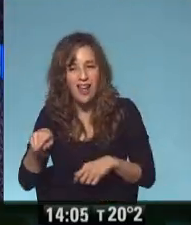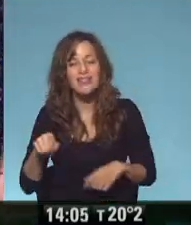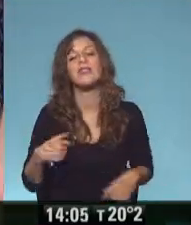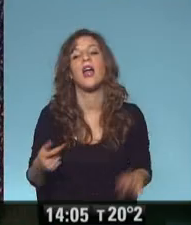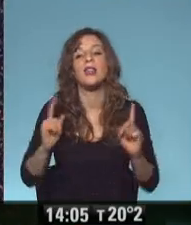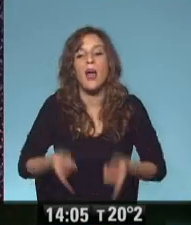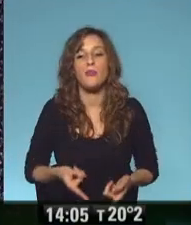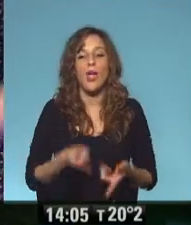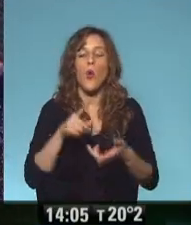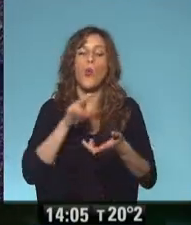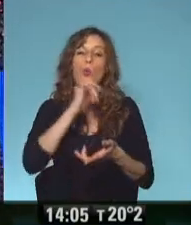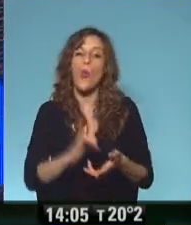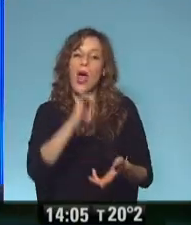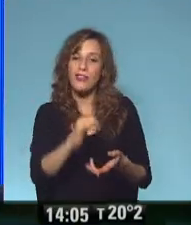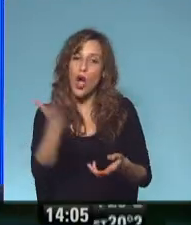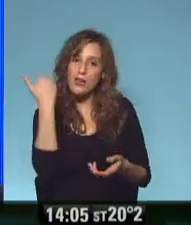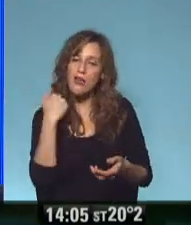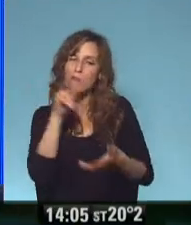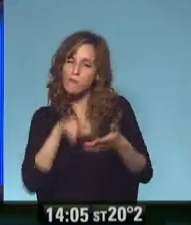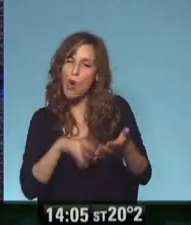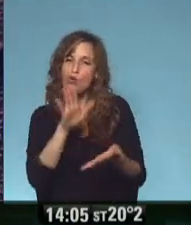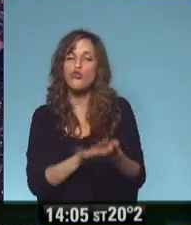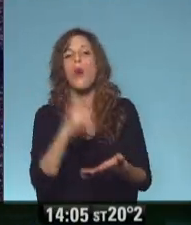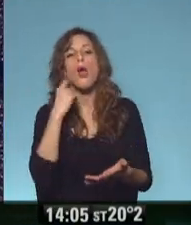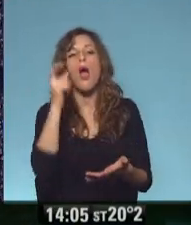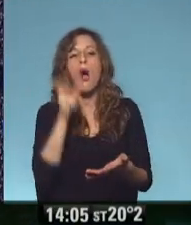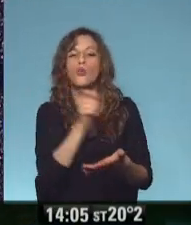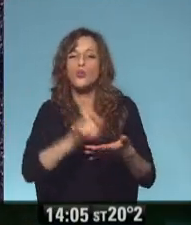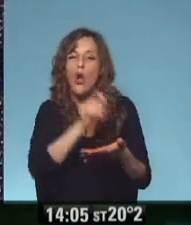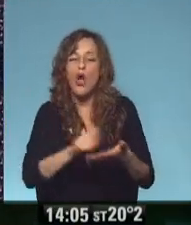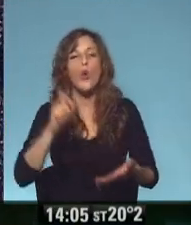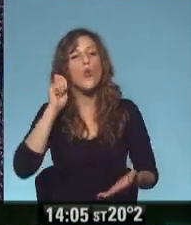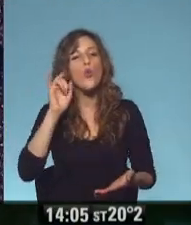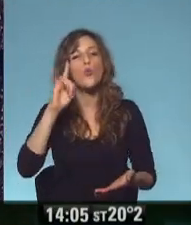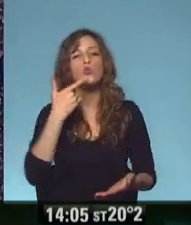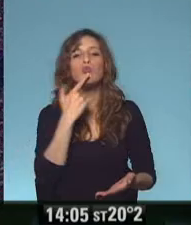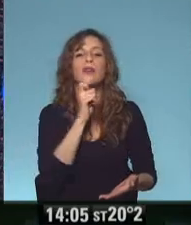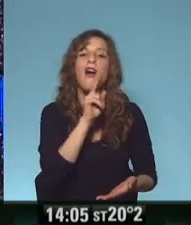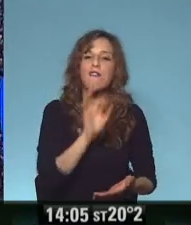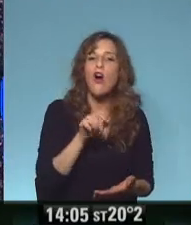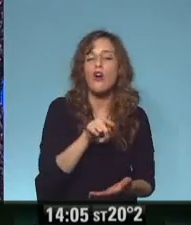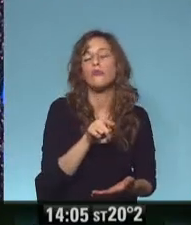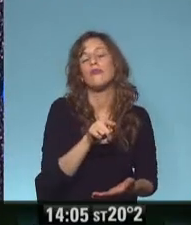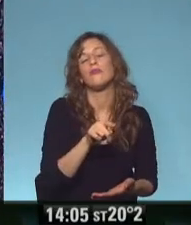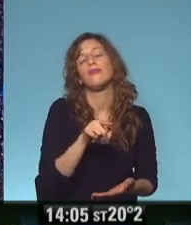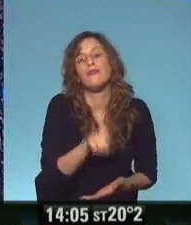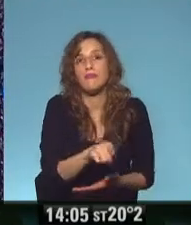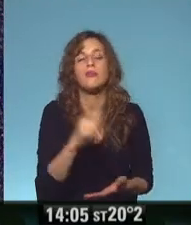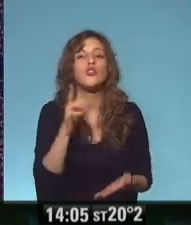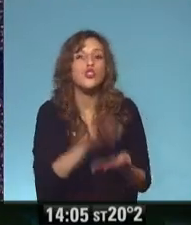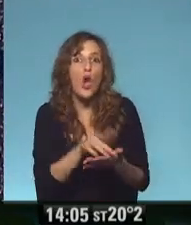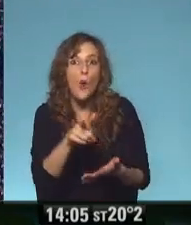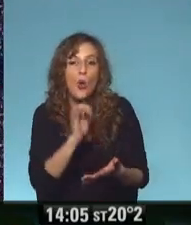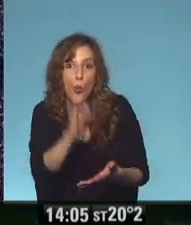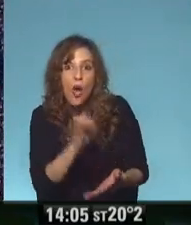Roldán. La pulga, amiga. La pulga. ¿Cómo era? ¿Las pulgas no andan por las ramas? Uh-huh. Así era. Sí. Era una pulga que no